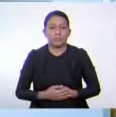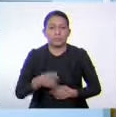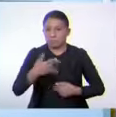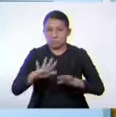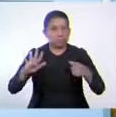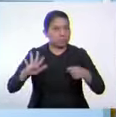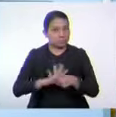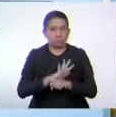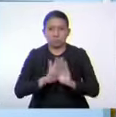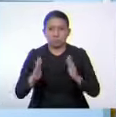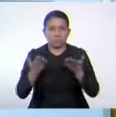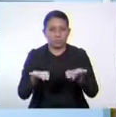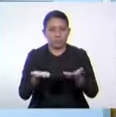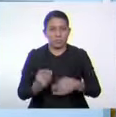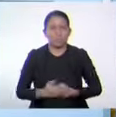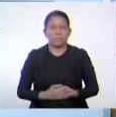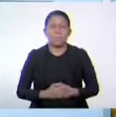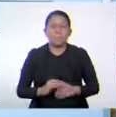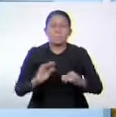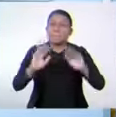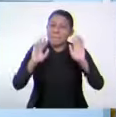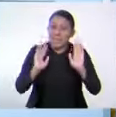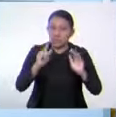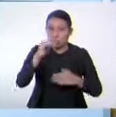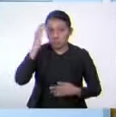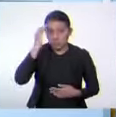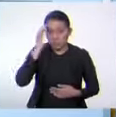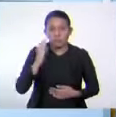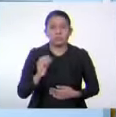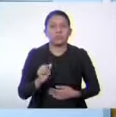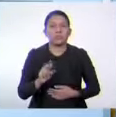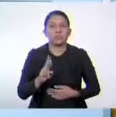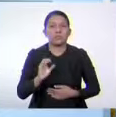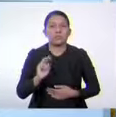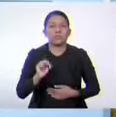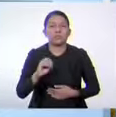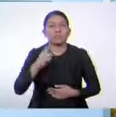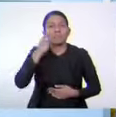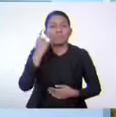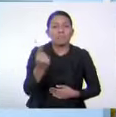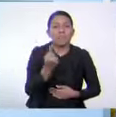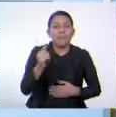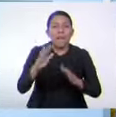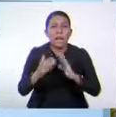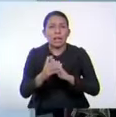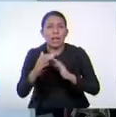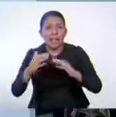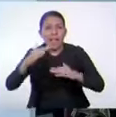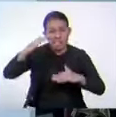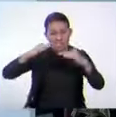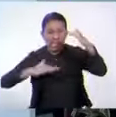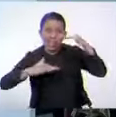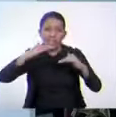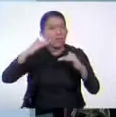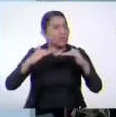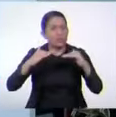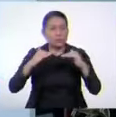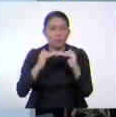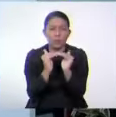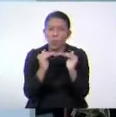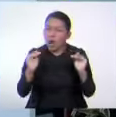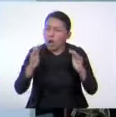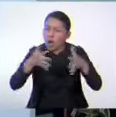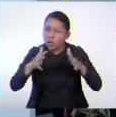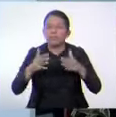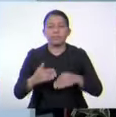orbitales. Pero el carbono busca su máxima estabilidad. Entonces, ¿qué sucede? Se tiene que dar la promoción del